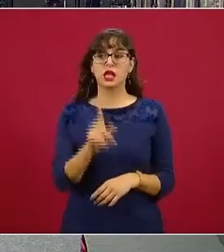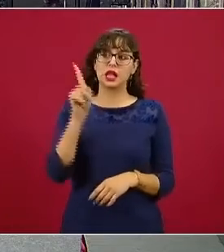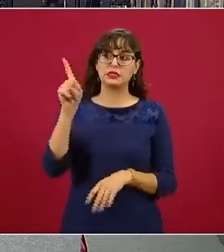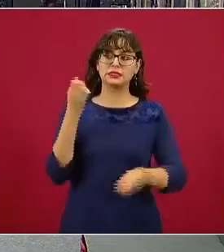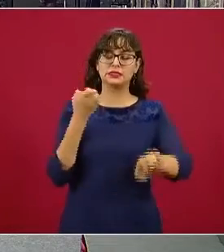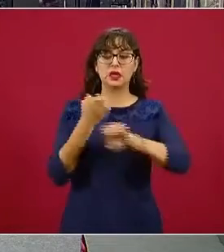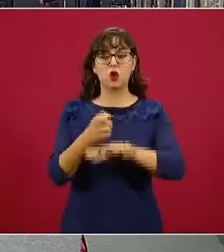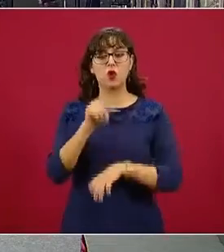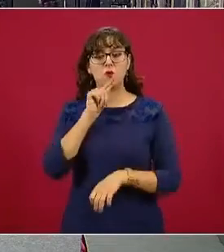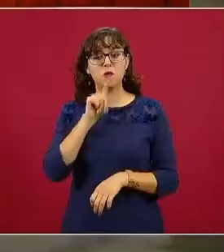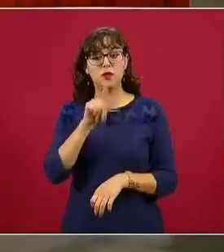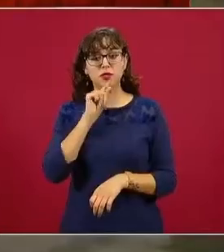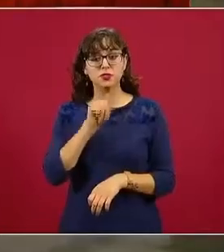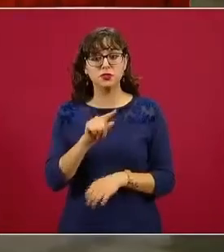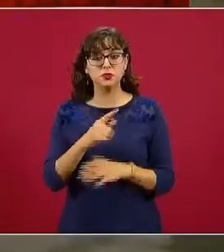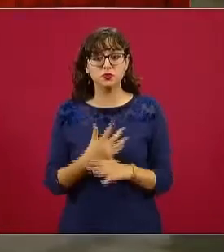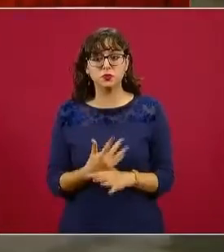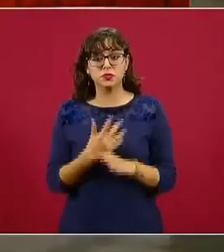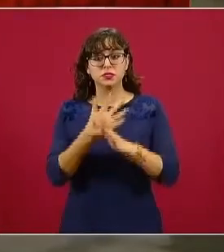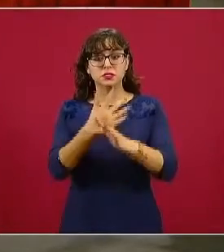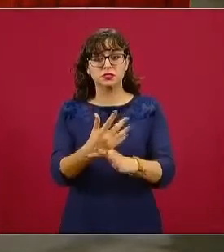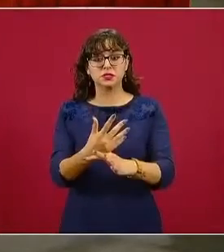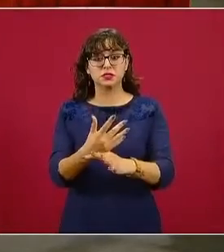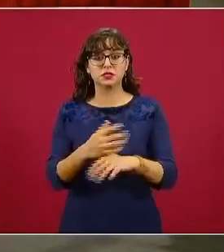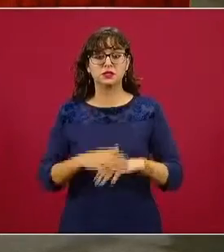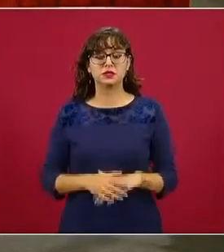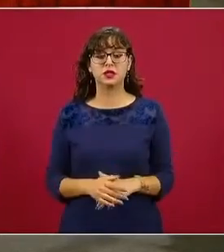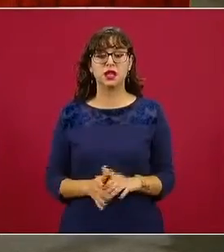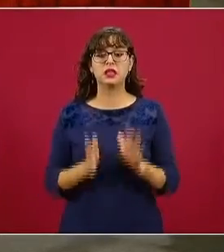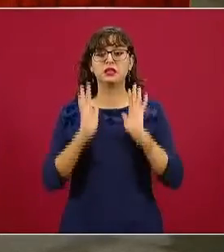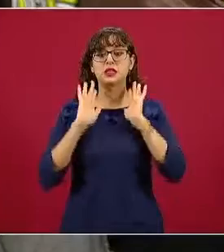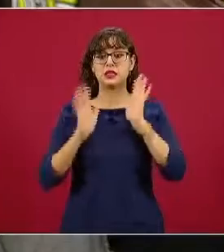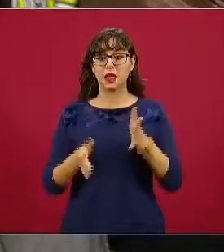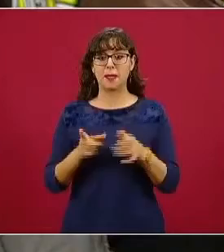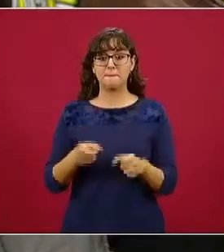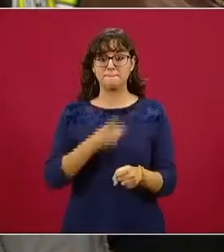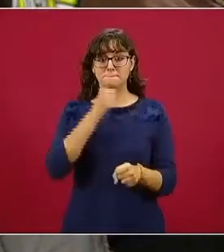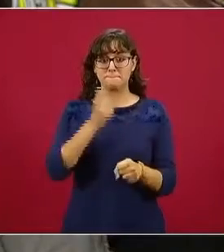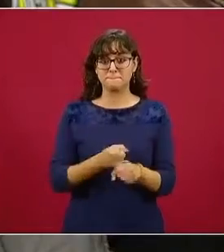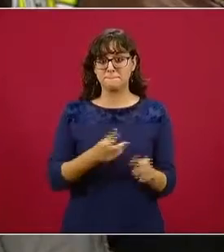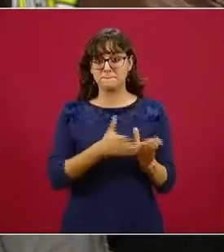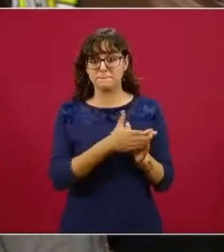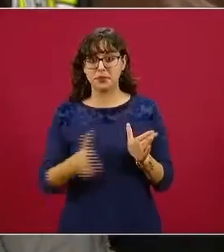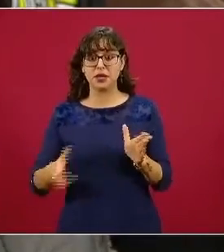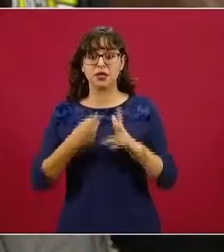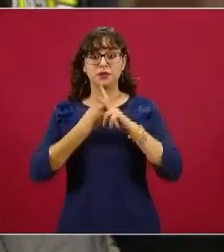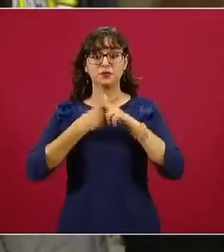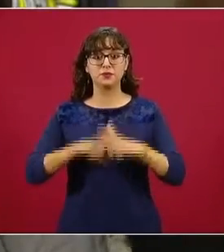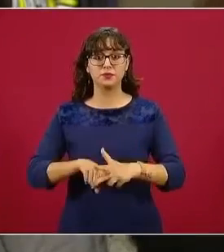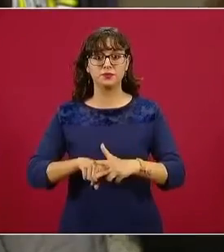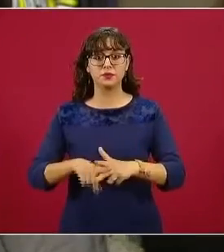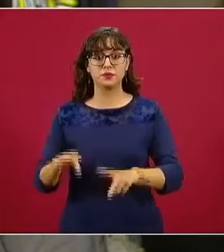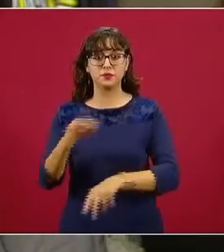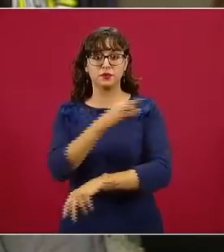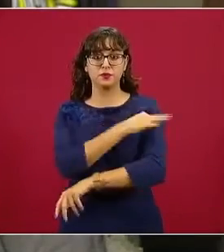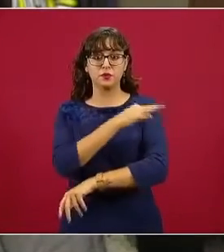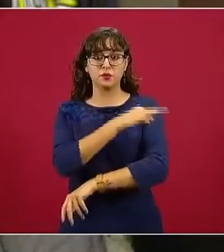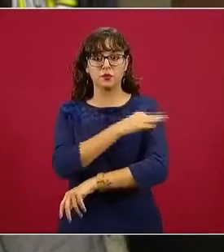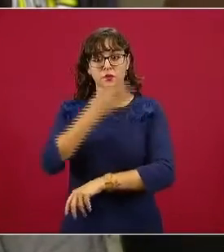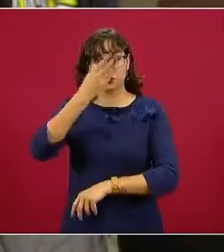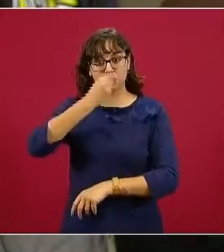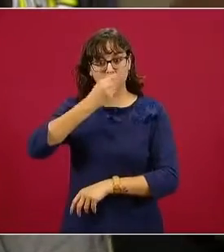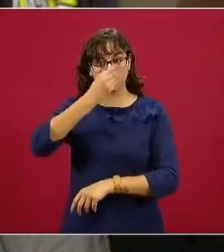Jalisco se va a iniciar la primera etapa, digámoslo ahí, o el inicio de la vacuna contra la